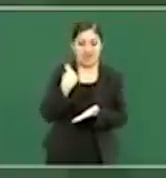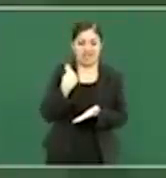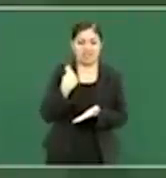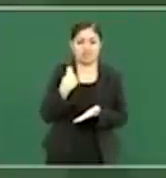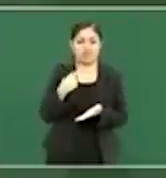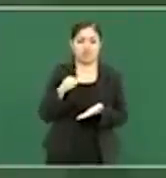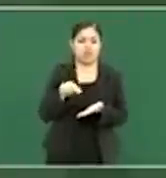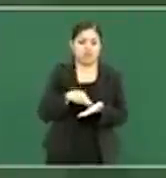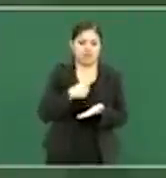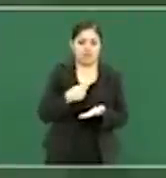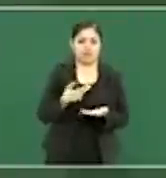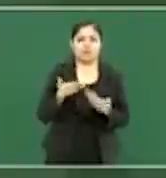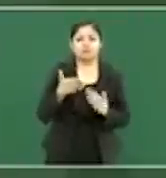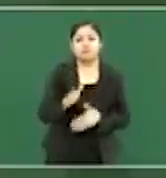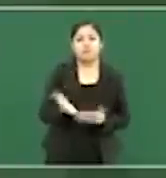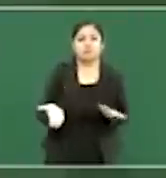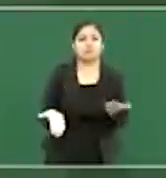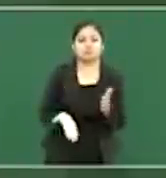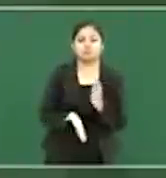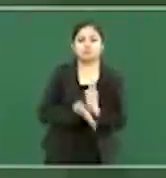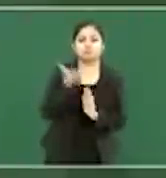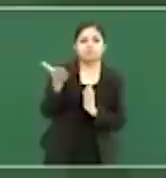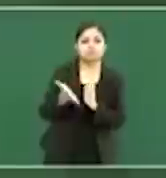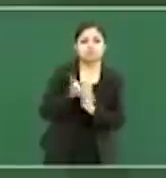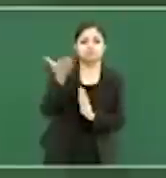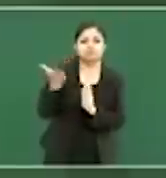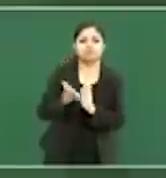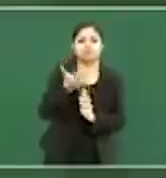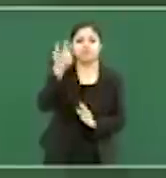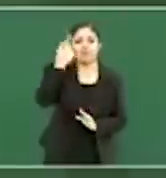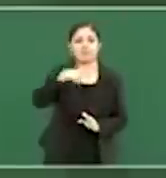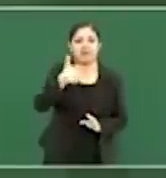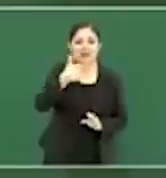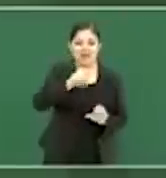para la construcción de gasoductos,